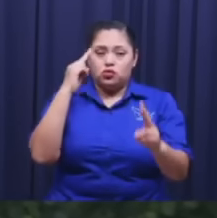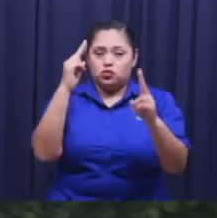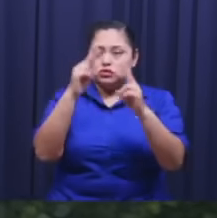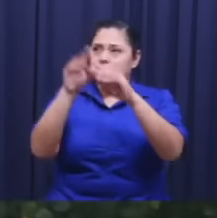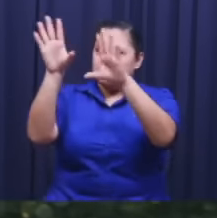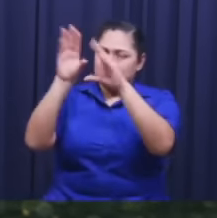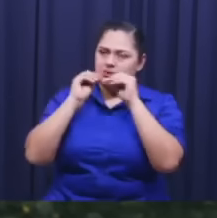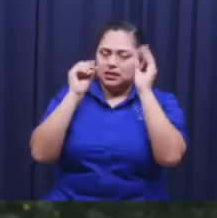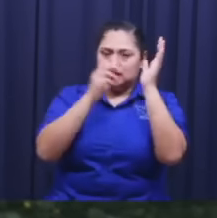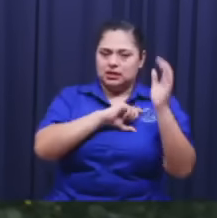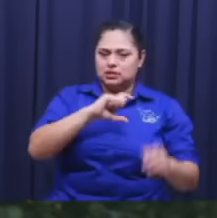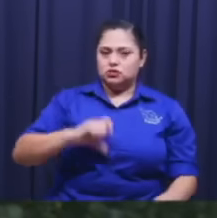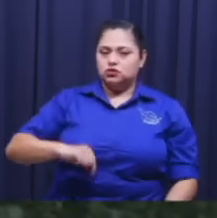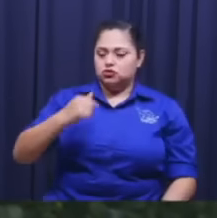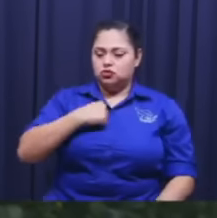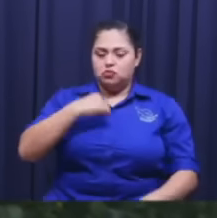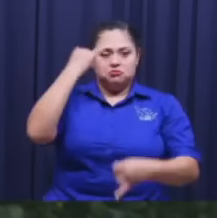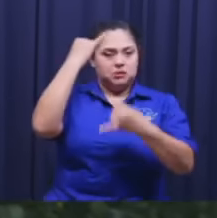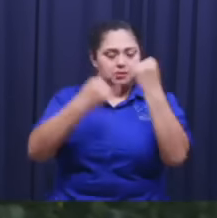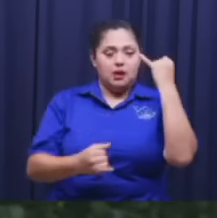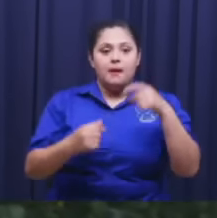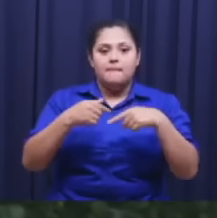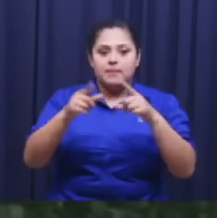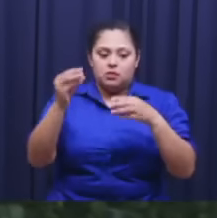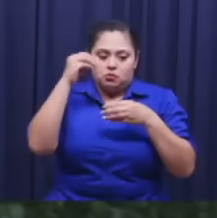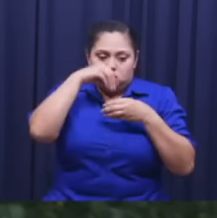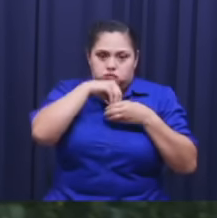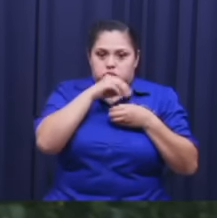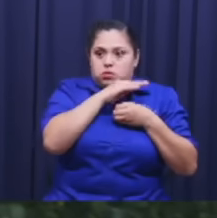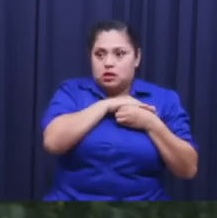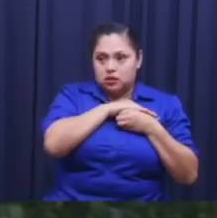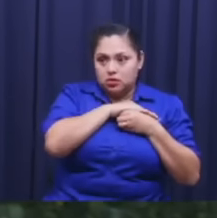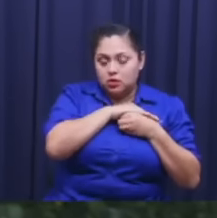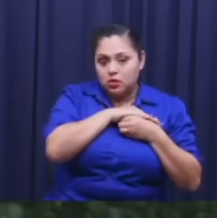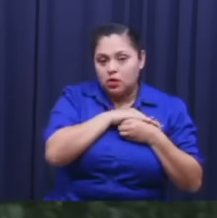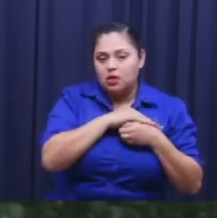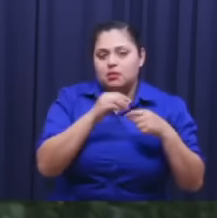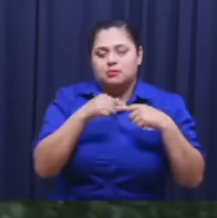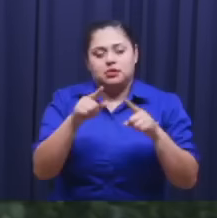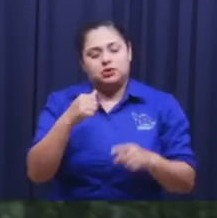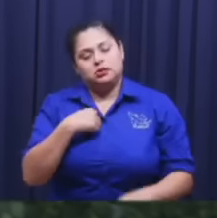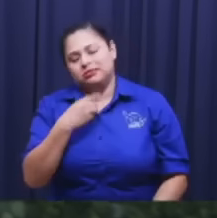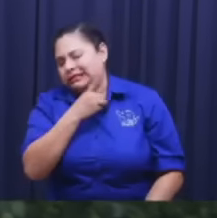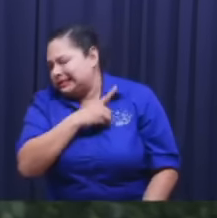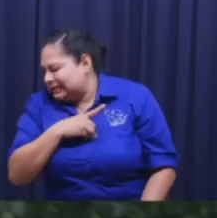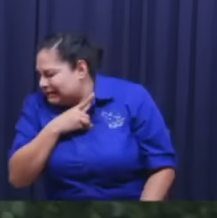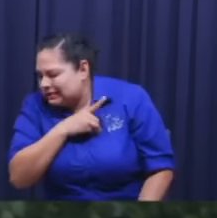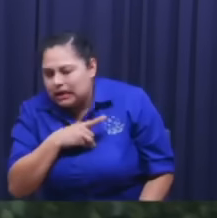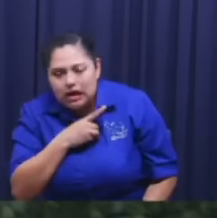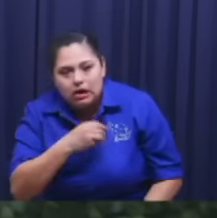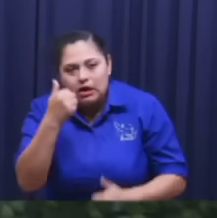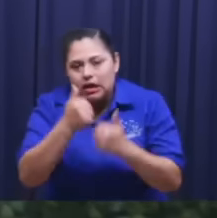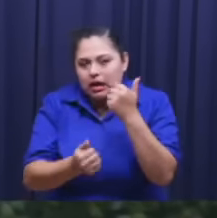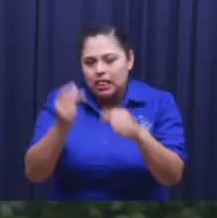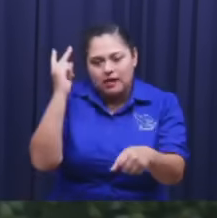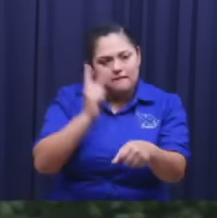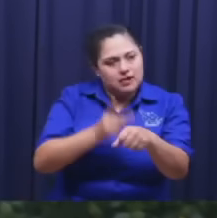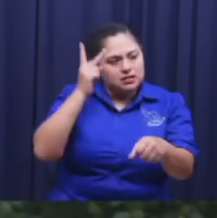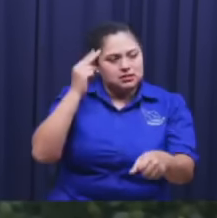ya no. Pero adentro, el otro yo, el doctor Merengue, dice, pero tengo unas ganas cada vez que miro a la